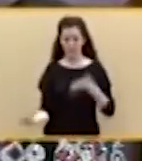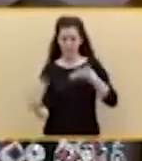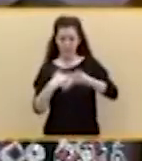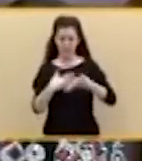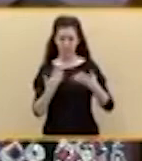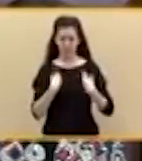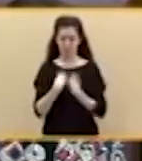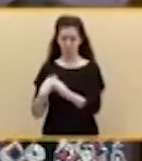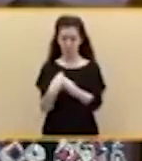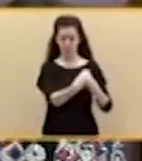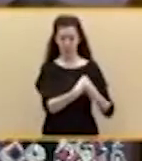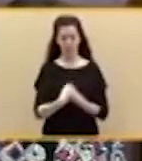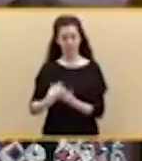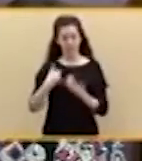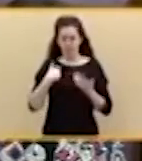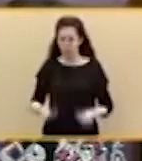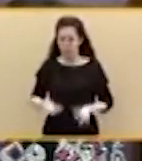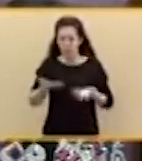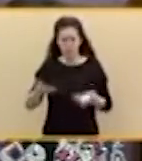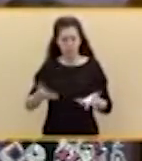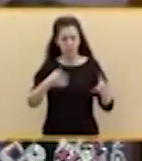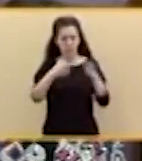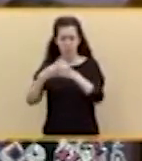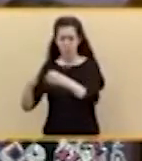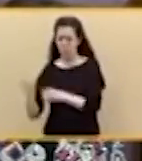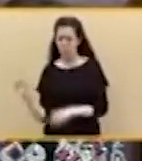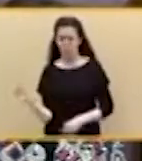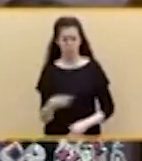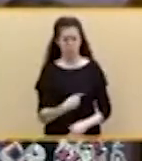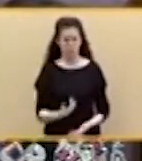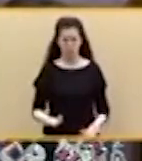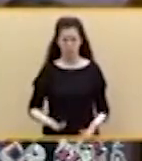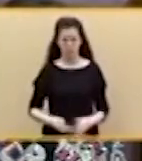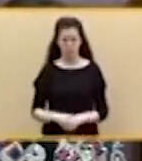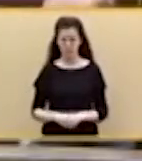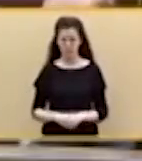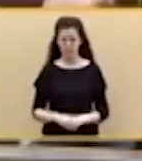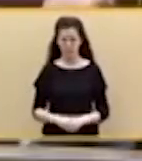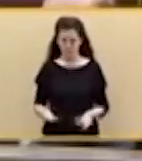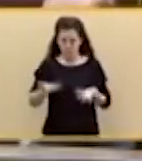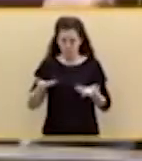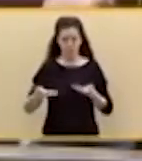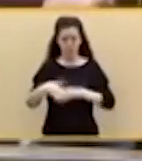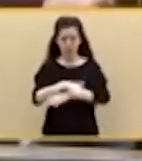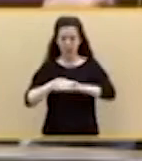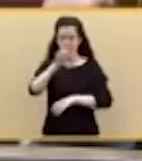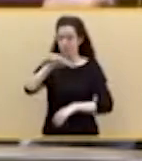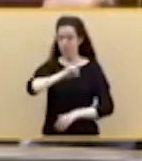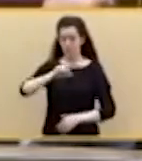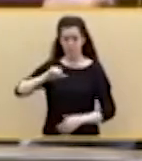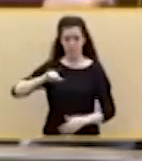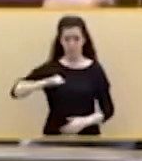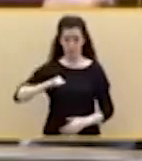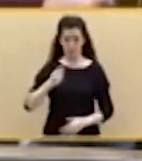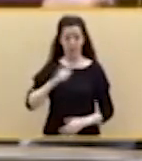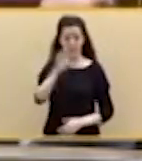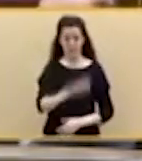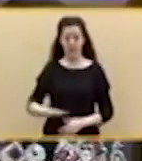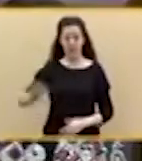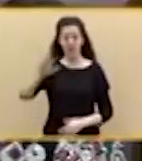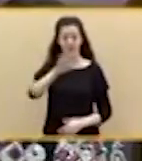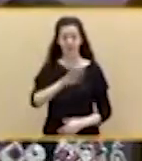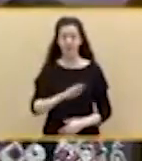corrupción No tienen que ver Con el gobierno actual De Mariano Rajoy Todo eso se cometió